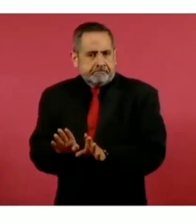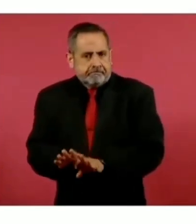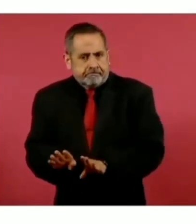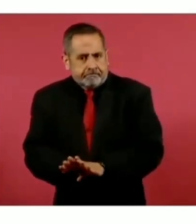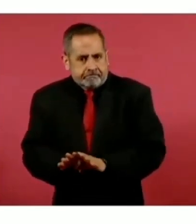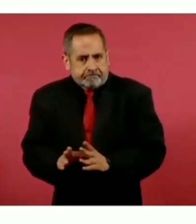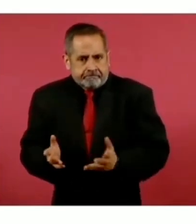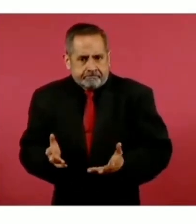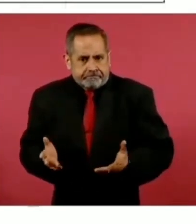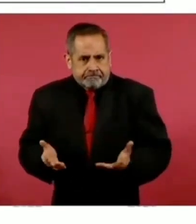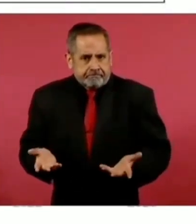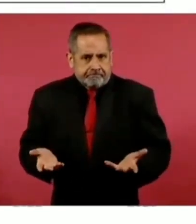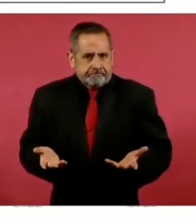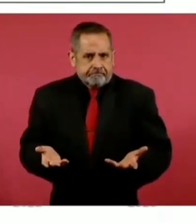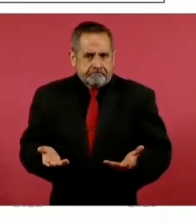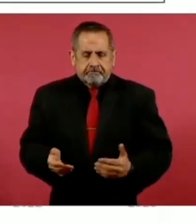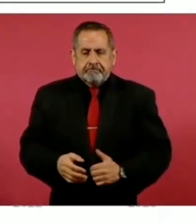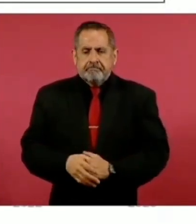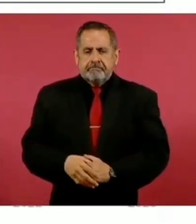Porque